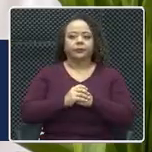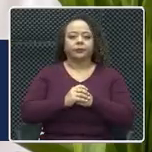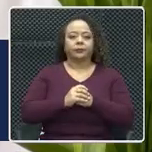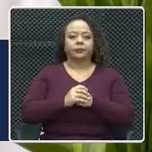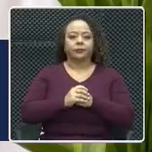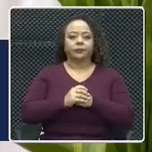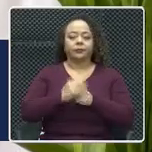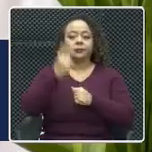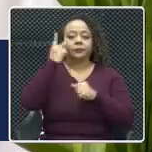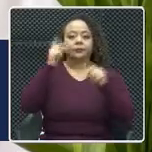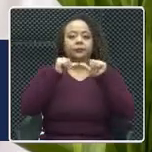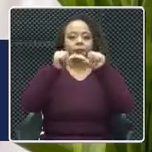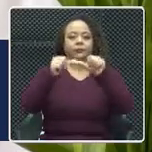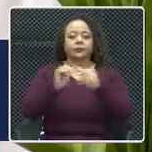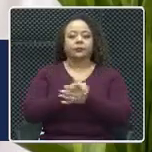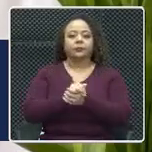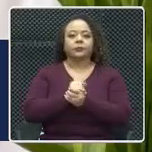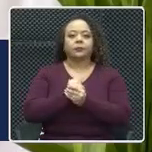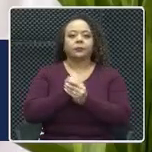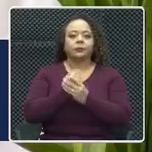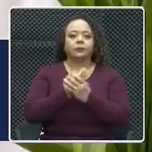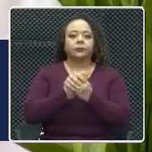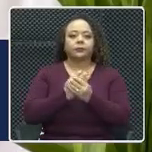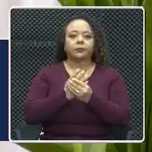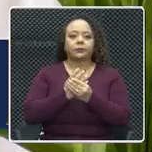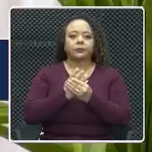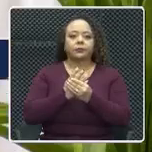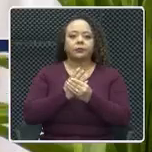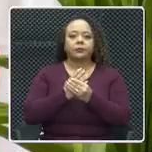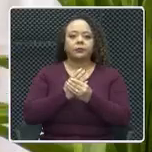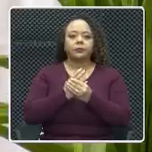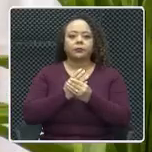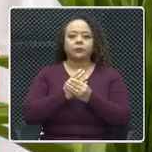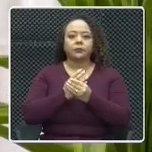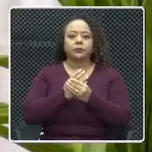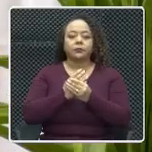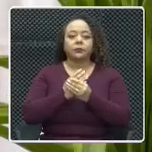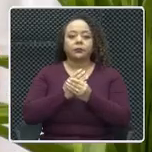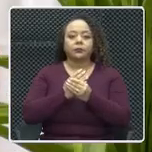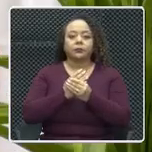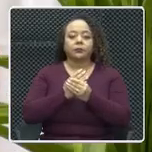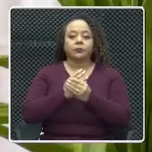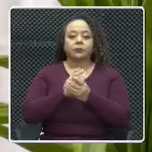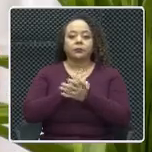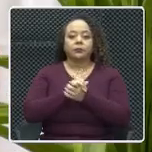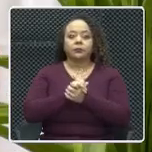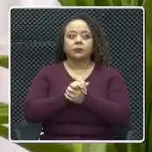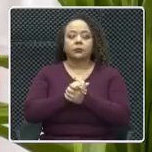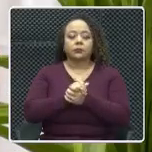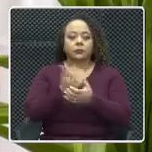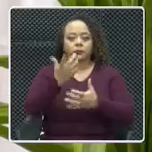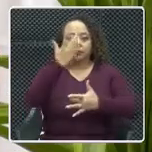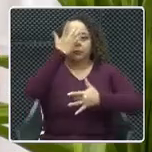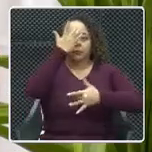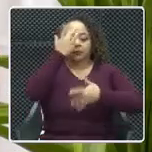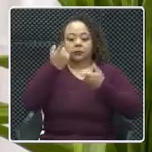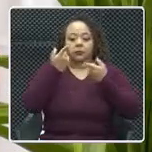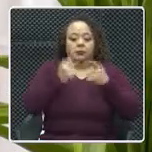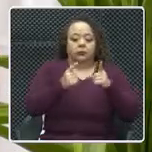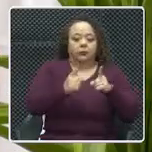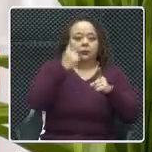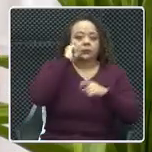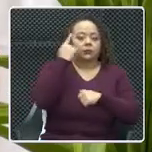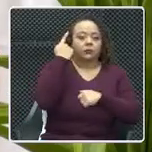vamos a ver, continuamos, aquí nos hablan, nos dice, las enfermedades generadas por